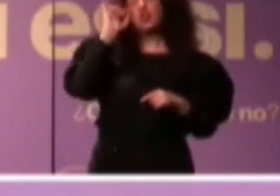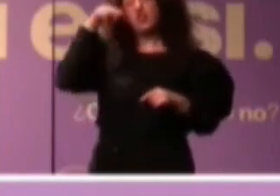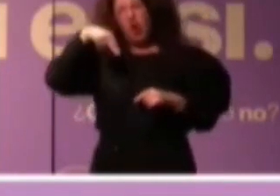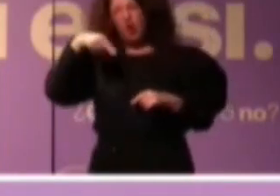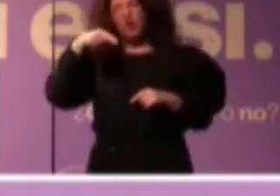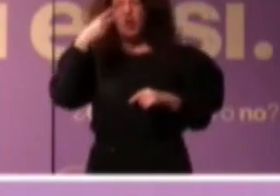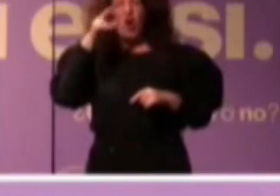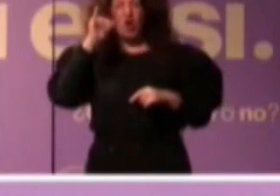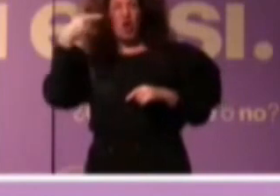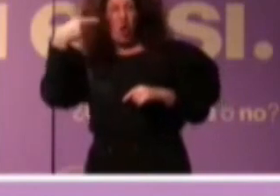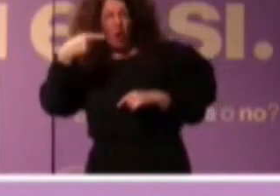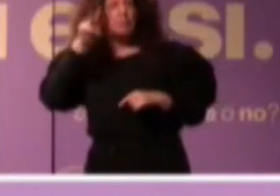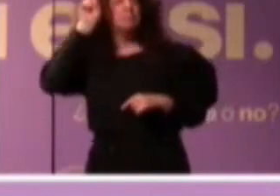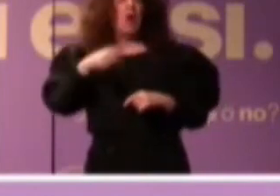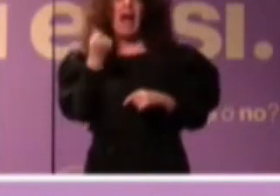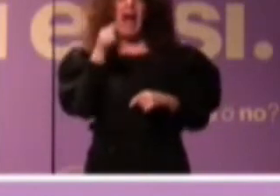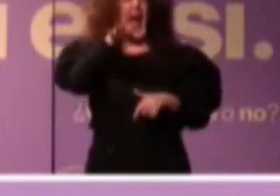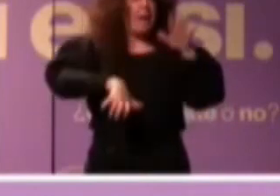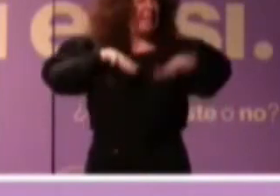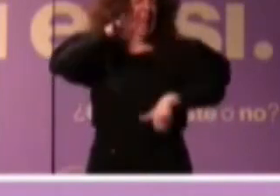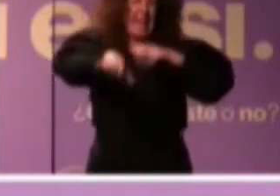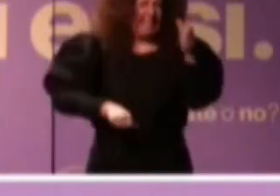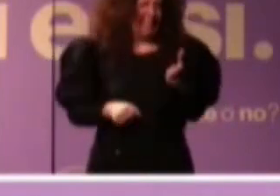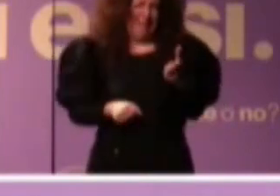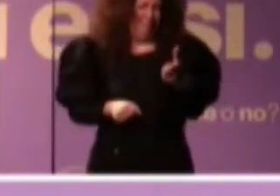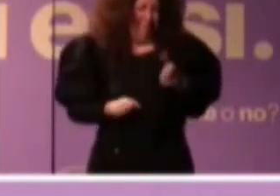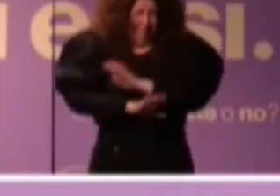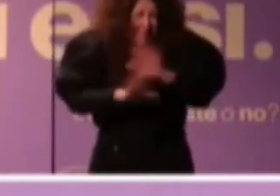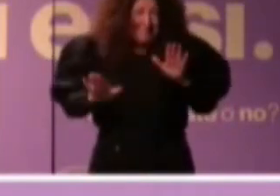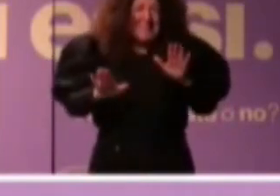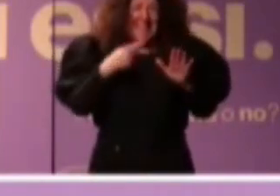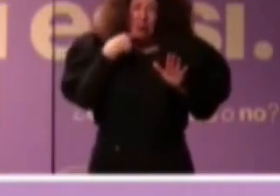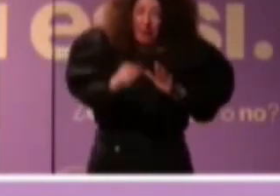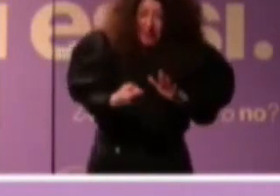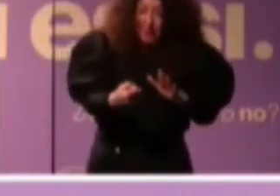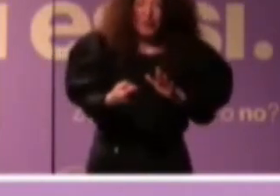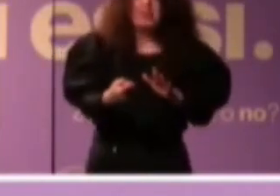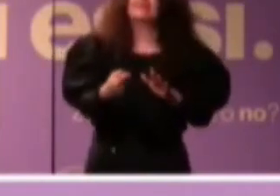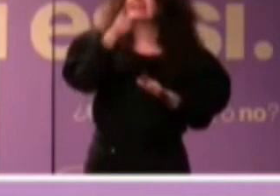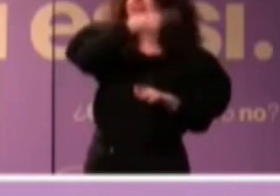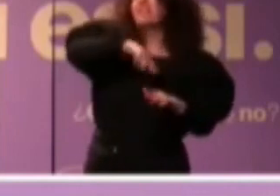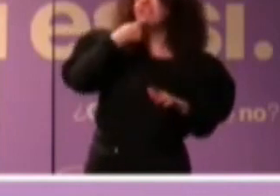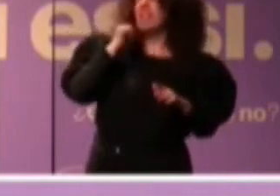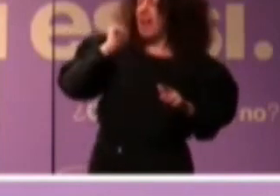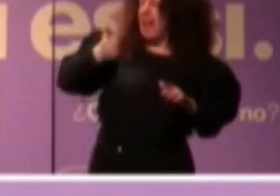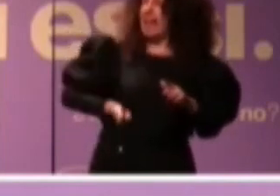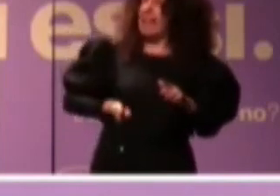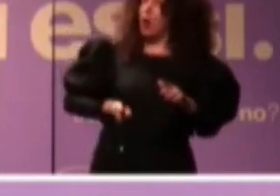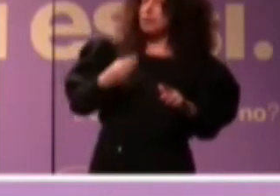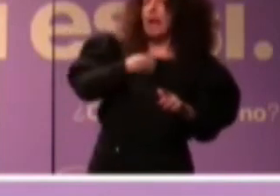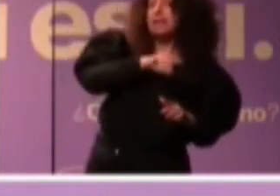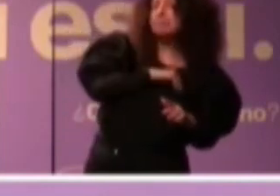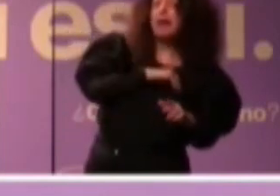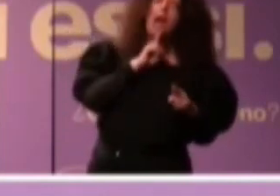despiadado, hay mucha gente que nos está insistiendo en que a los ricos en España no se les puede